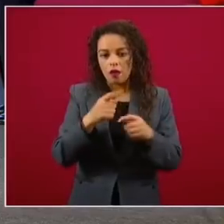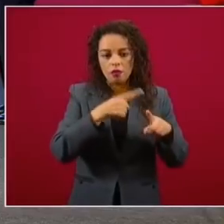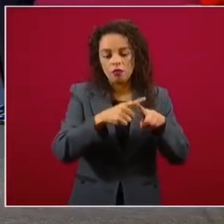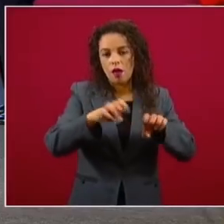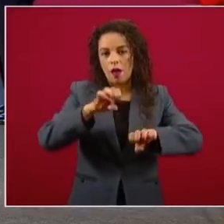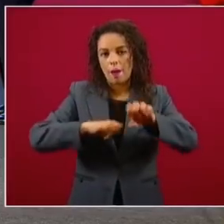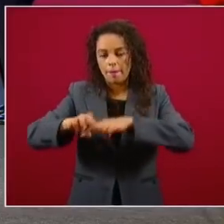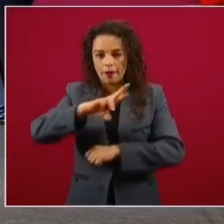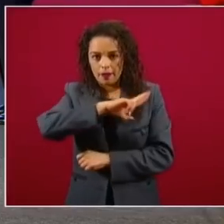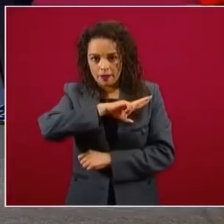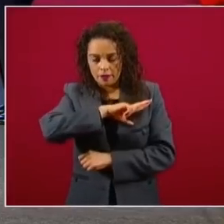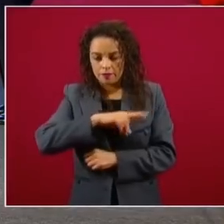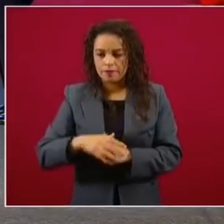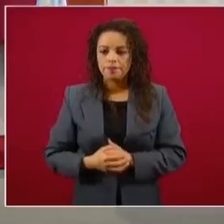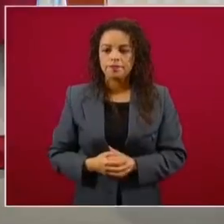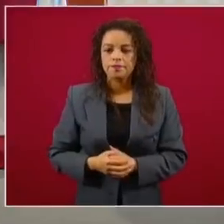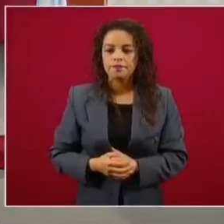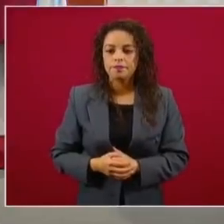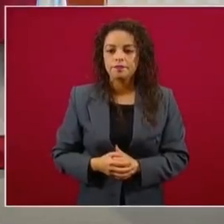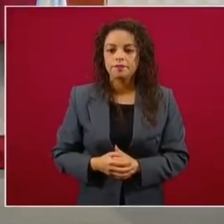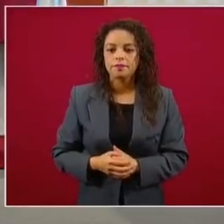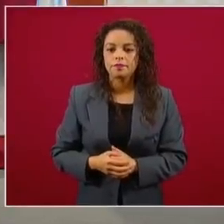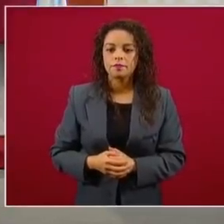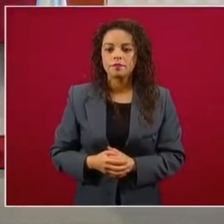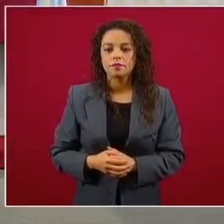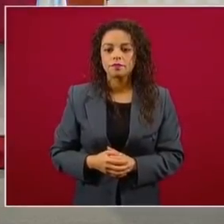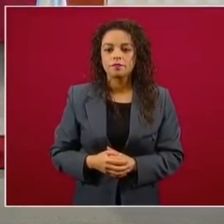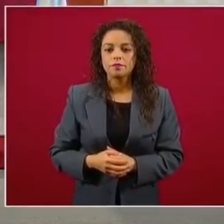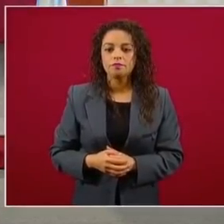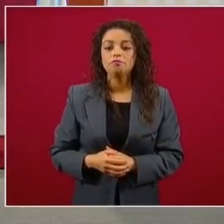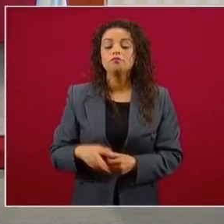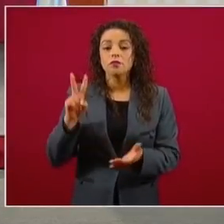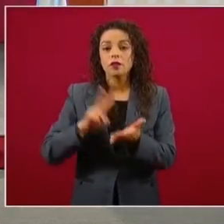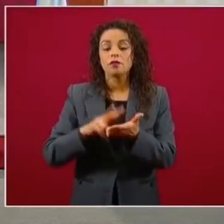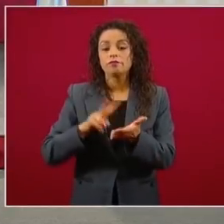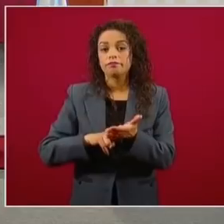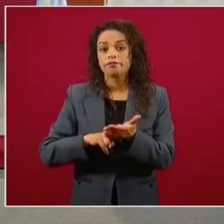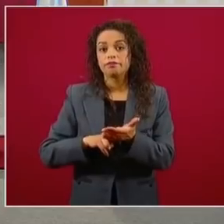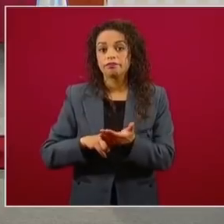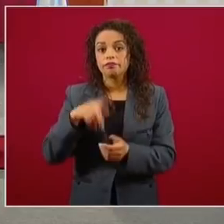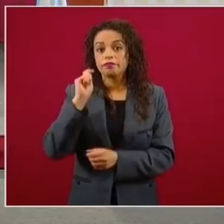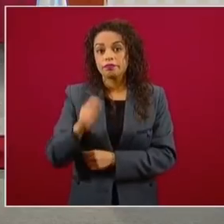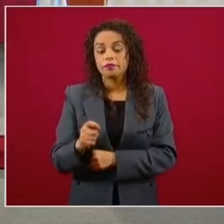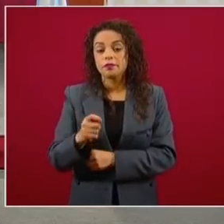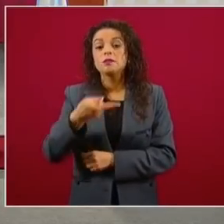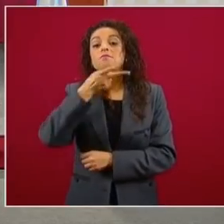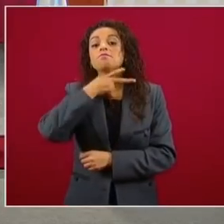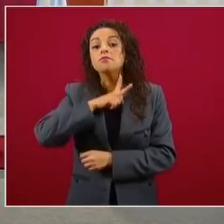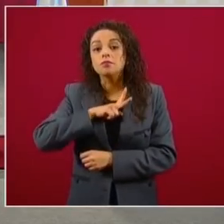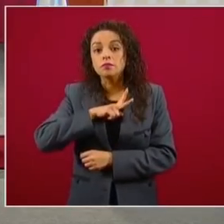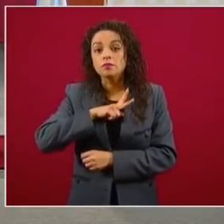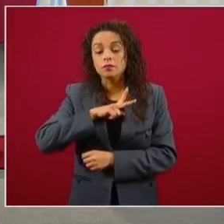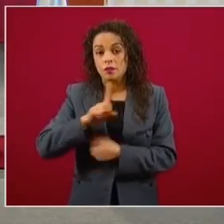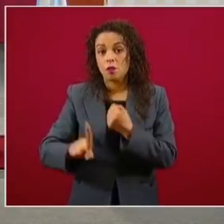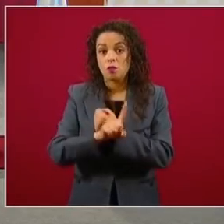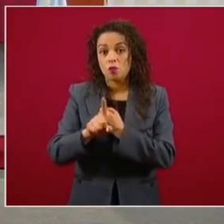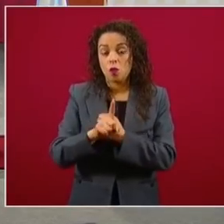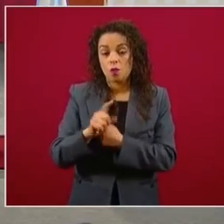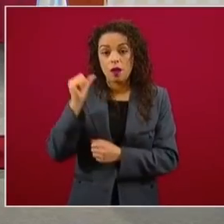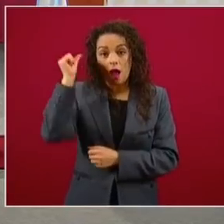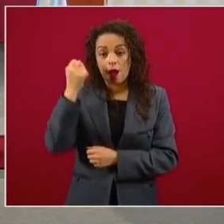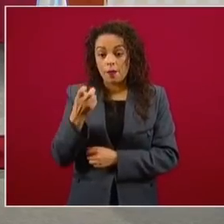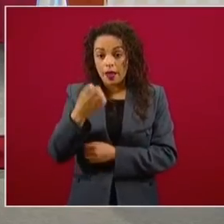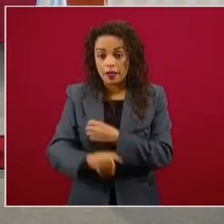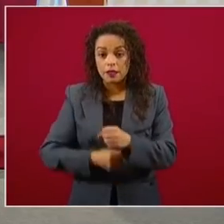Algunas otras variables importantes: el precio del petróleo se colapsó en abril de este año, hubo una disminución de la